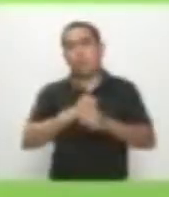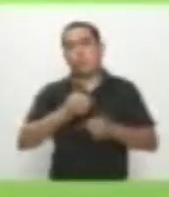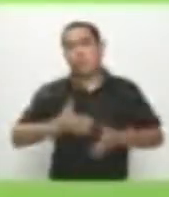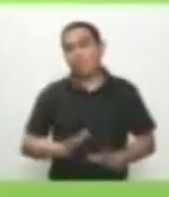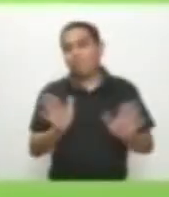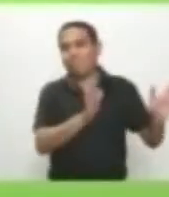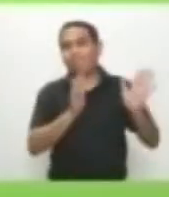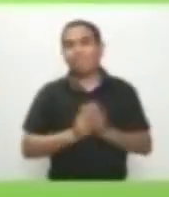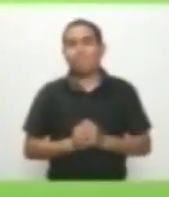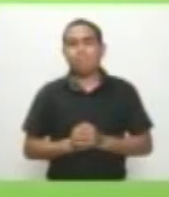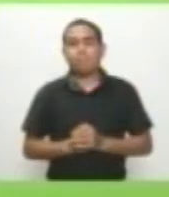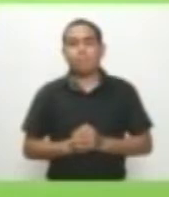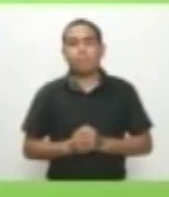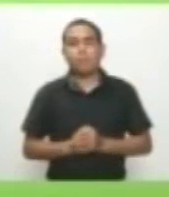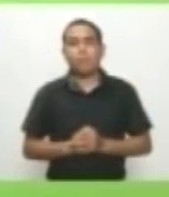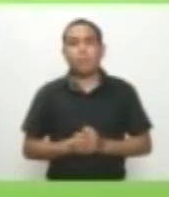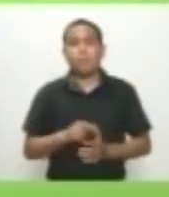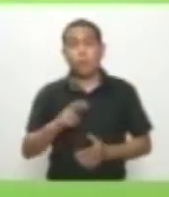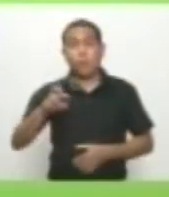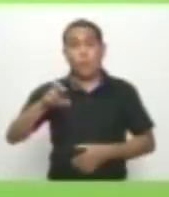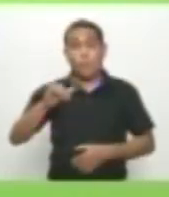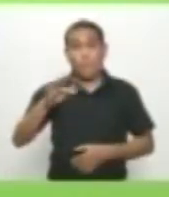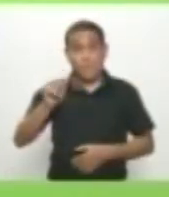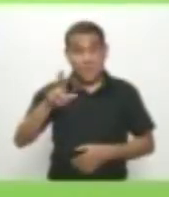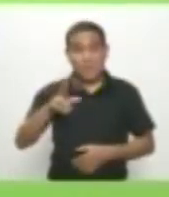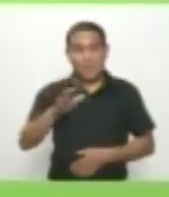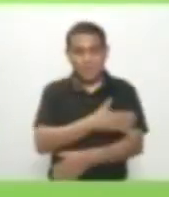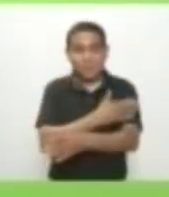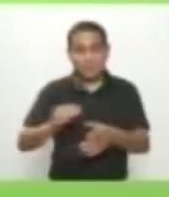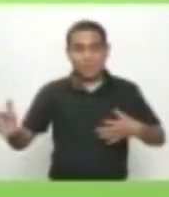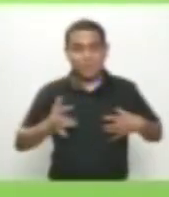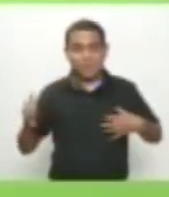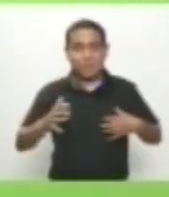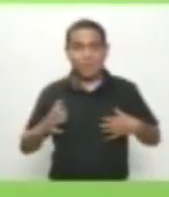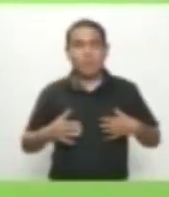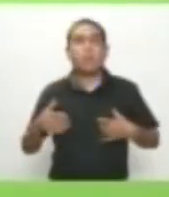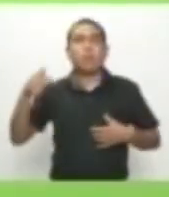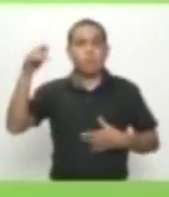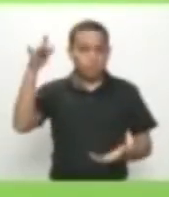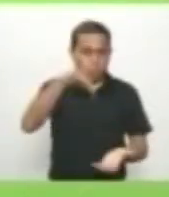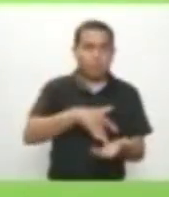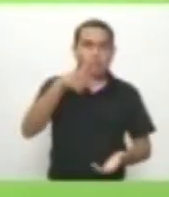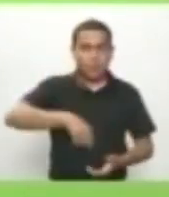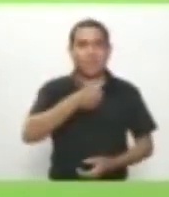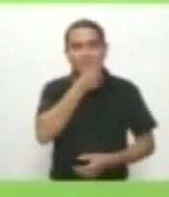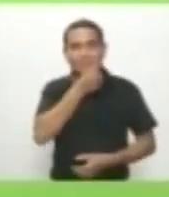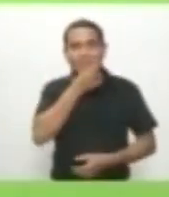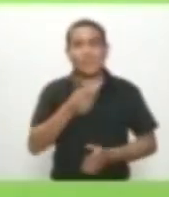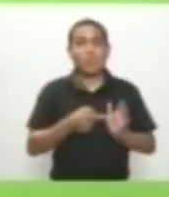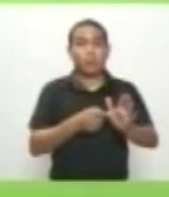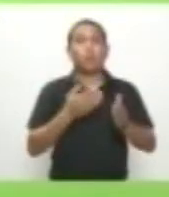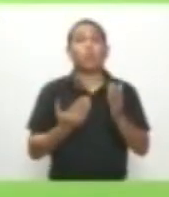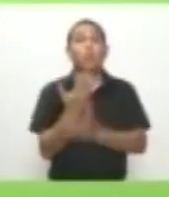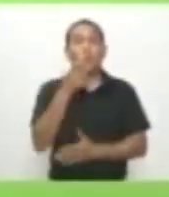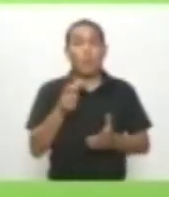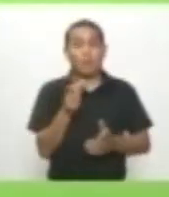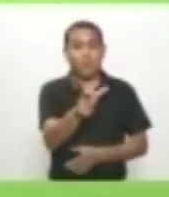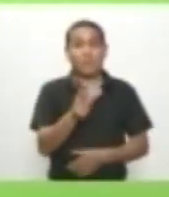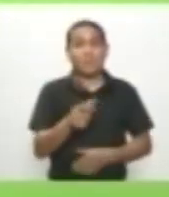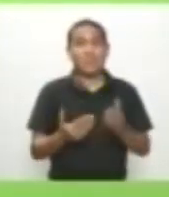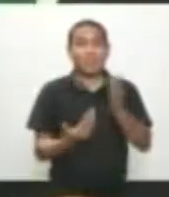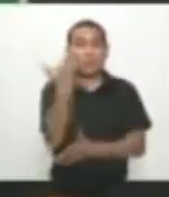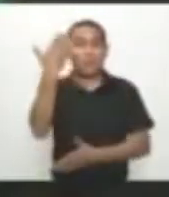Y en otras noticias, Peter Manjarrés y Juancho La Estrella llegaron a Las Noticias promocionando su nuevo sencillo 100 años